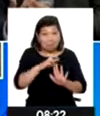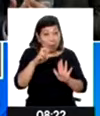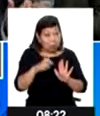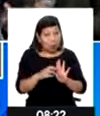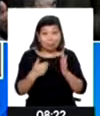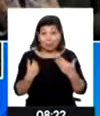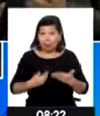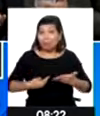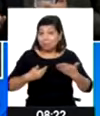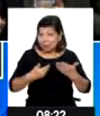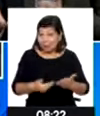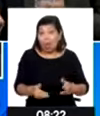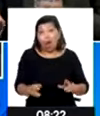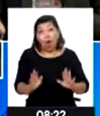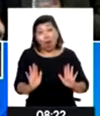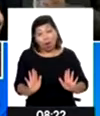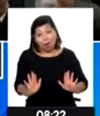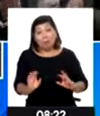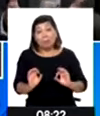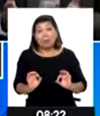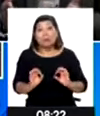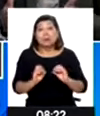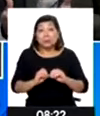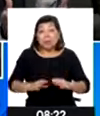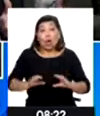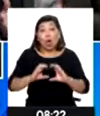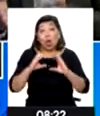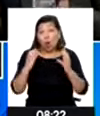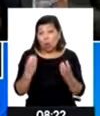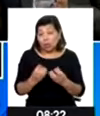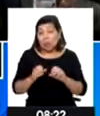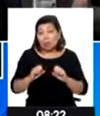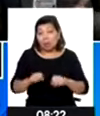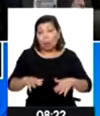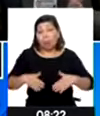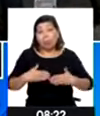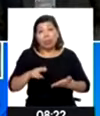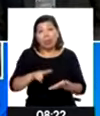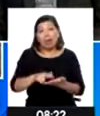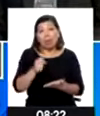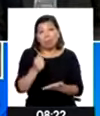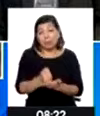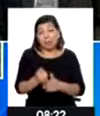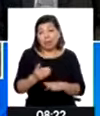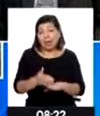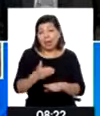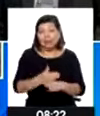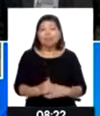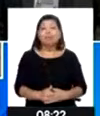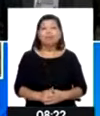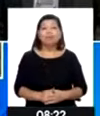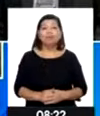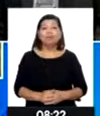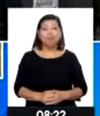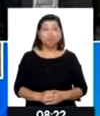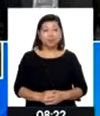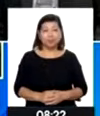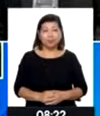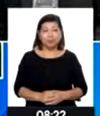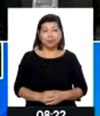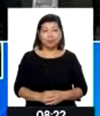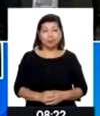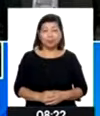se presente, ojalá que tenga eco en el Parlamento para que se apruebe oportunamente. Muy bien. Para